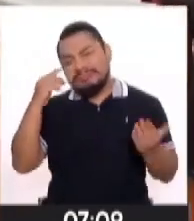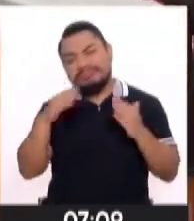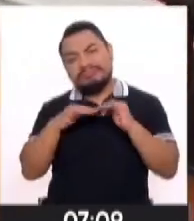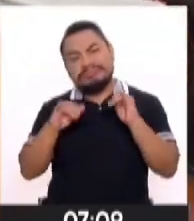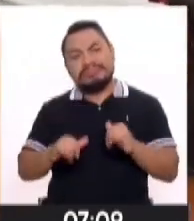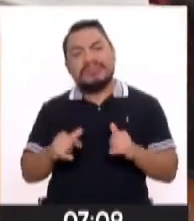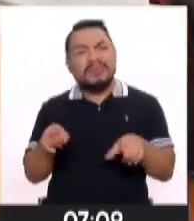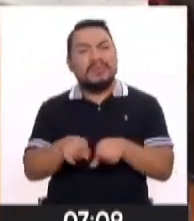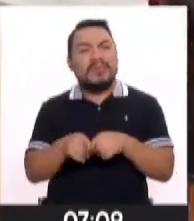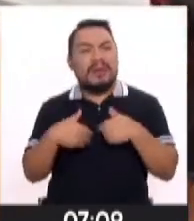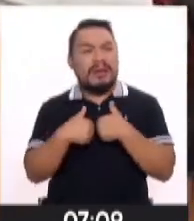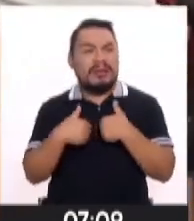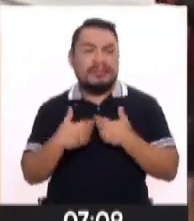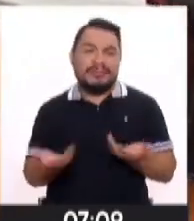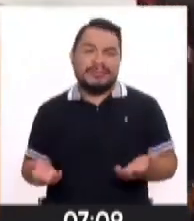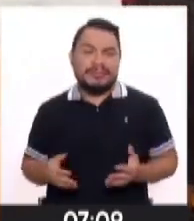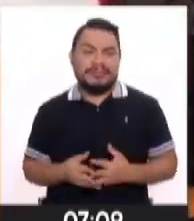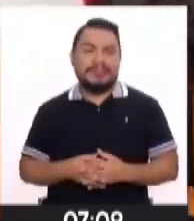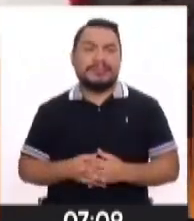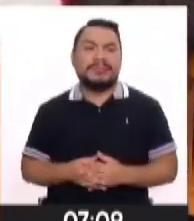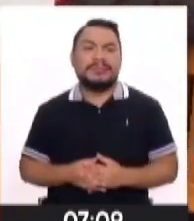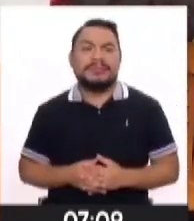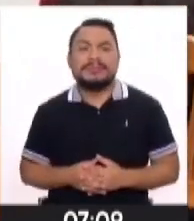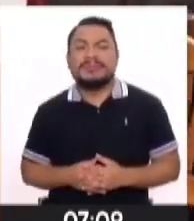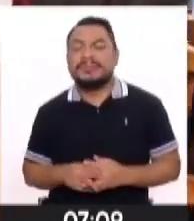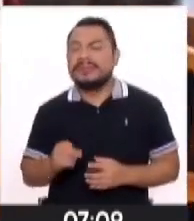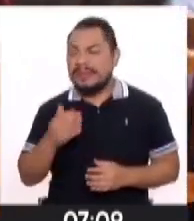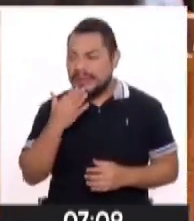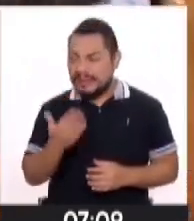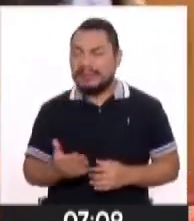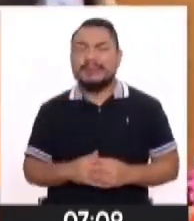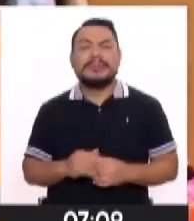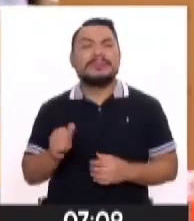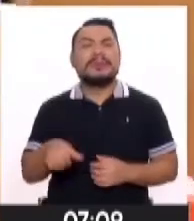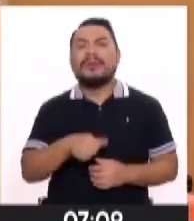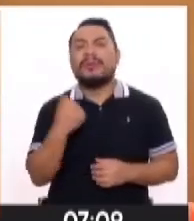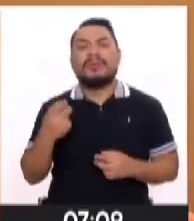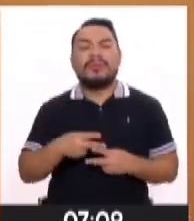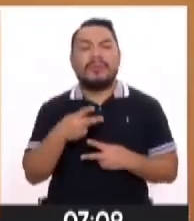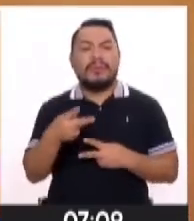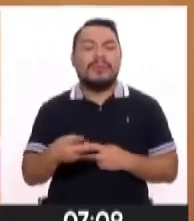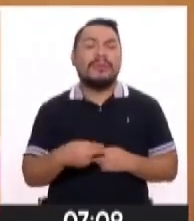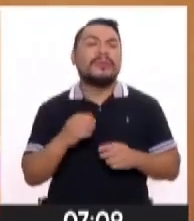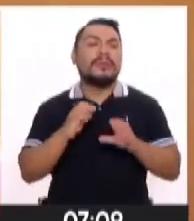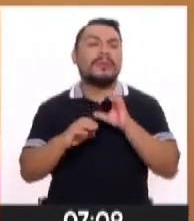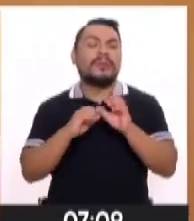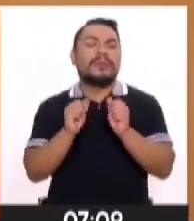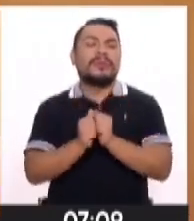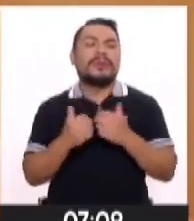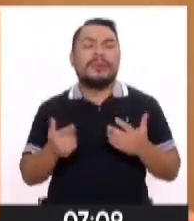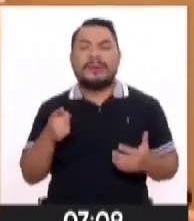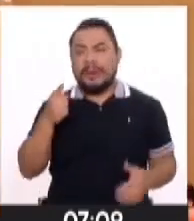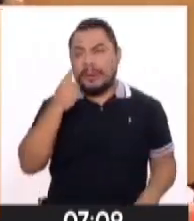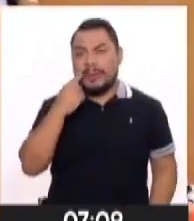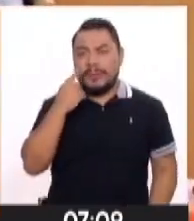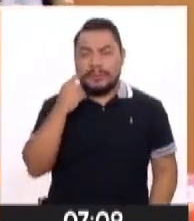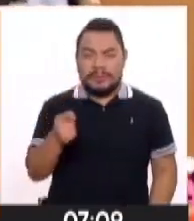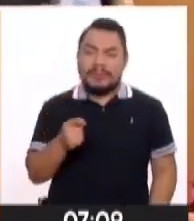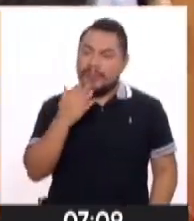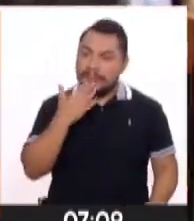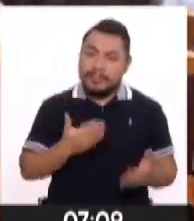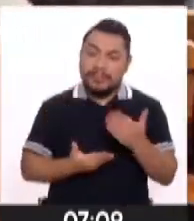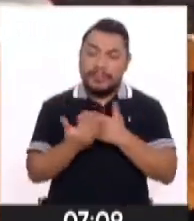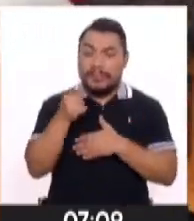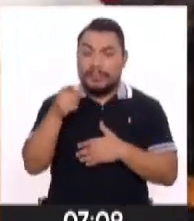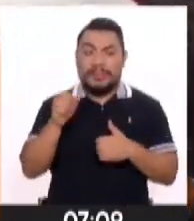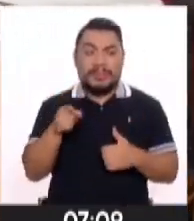tirados como animales. Ok, muy amable, señor. Vamos a continuar conversando también con otros vecinos. Vamos a conversar acá con el señor. Señor Caballero, buen día.